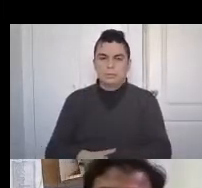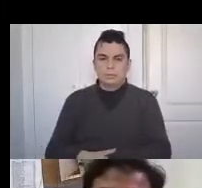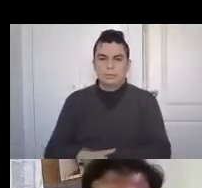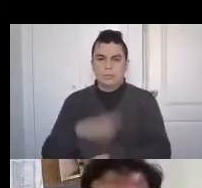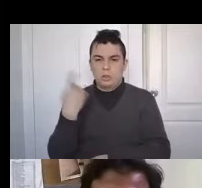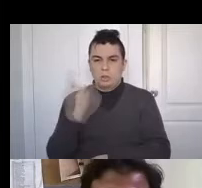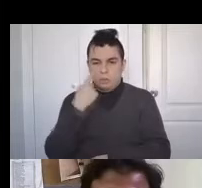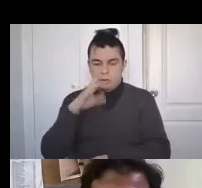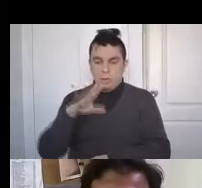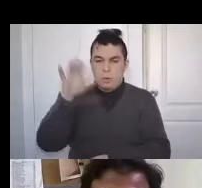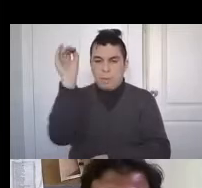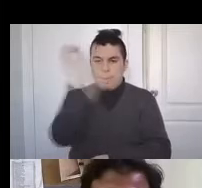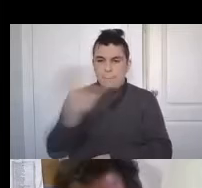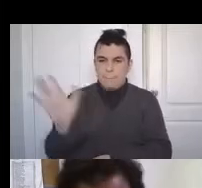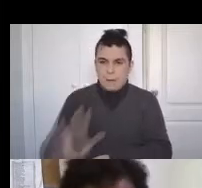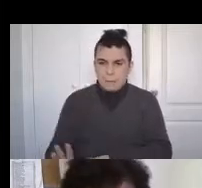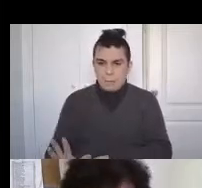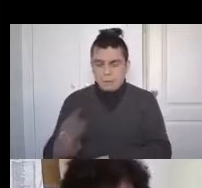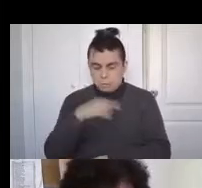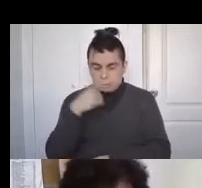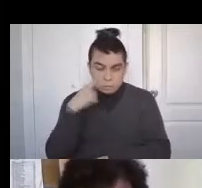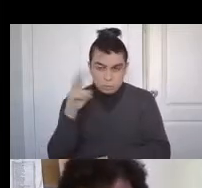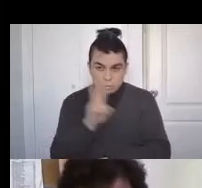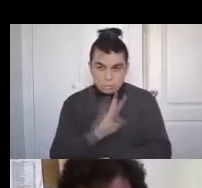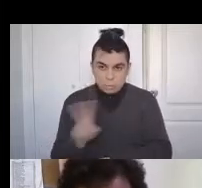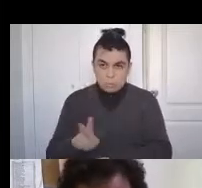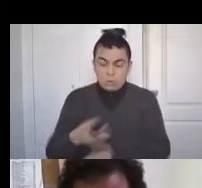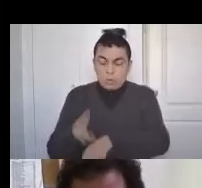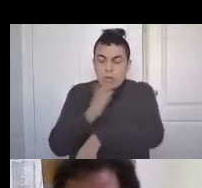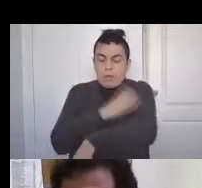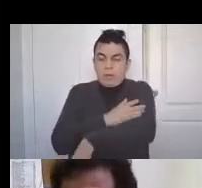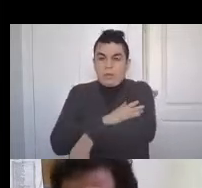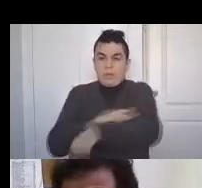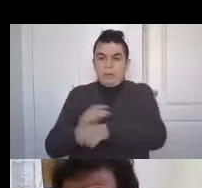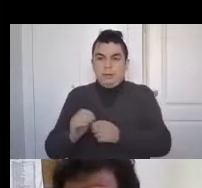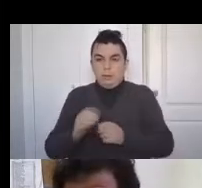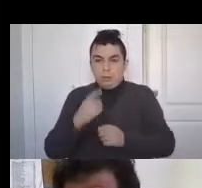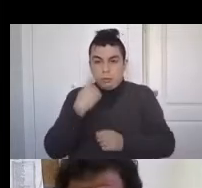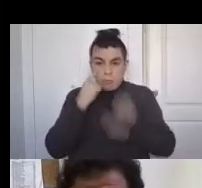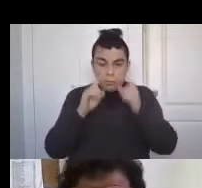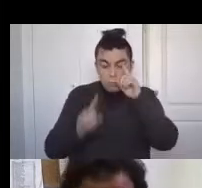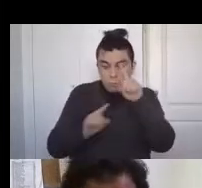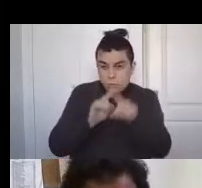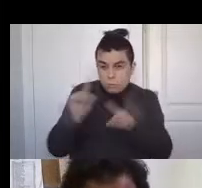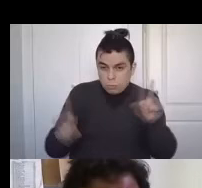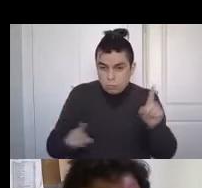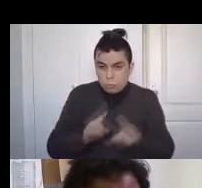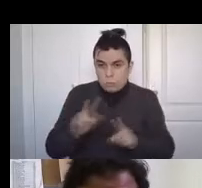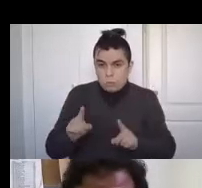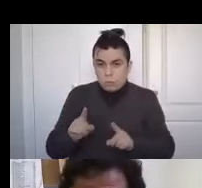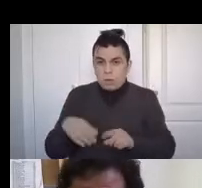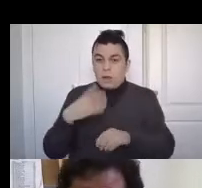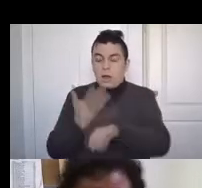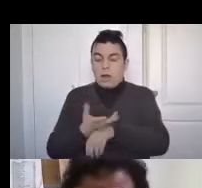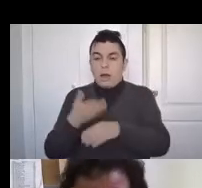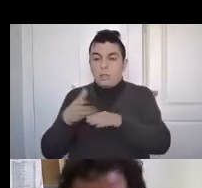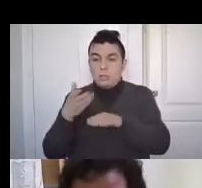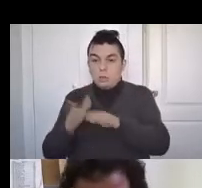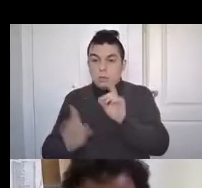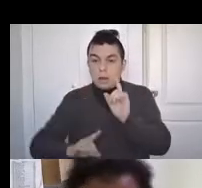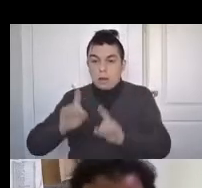tempranamente, antes de poder que se distribuya en la población, ¿cierto?, si anda alguna variante o algún virus SARS-CoV-2